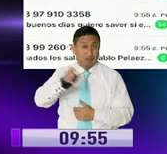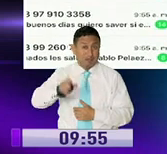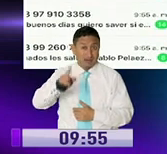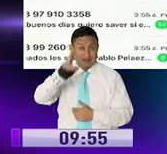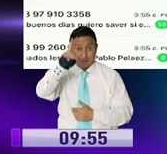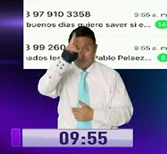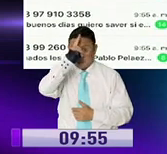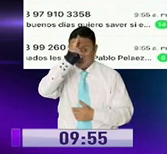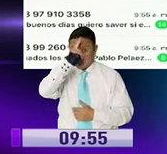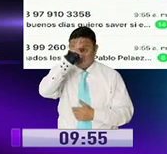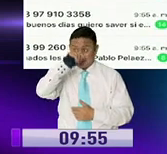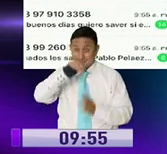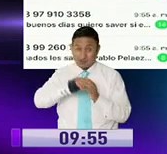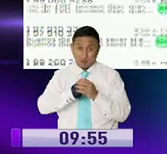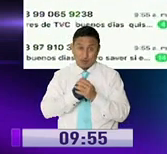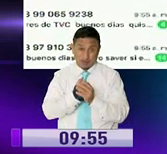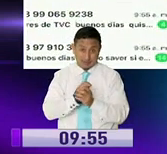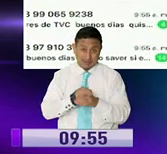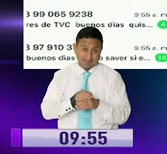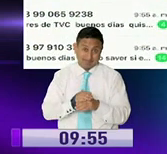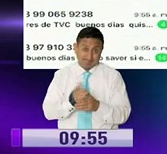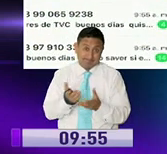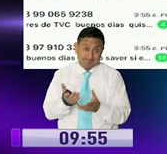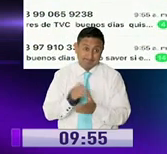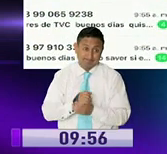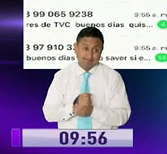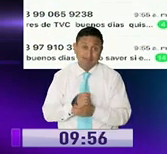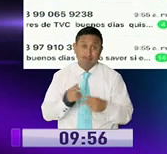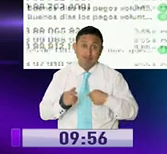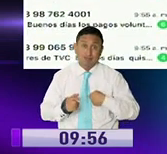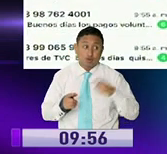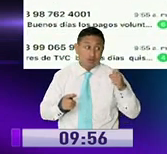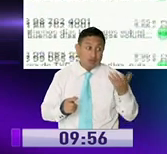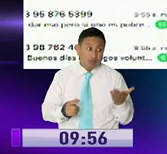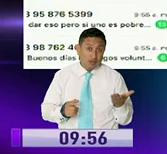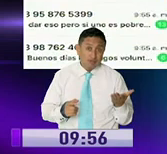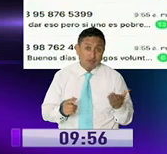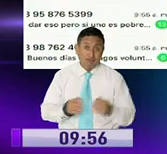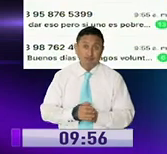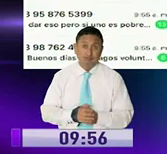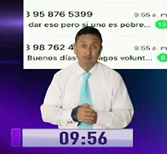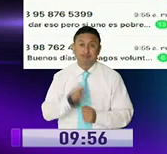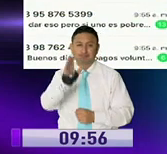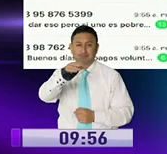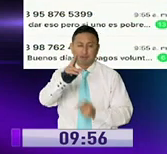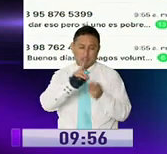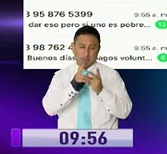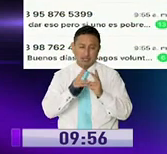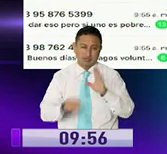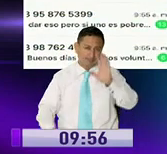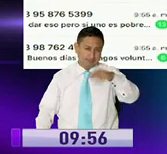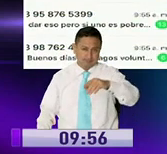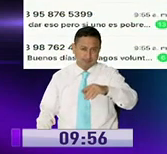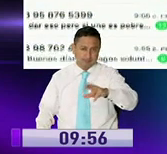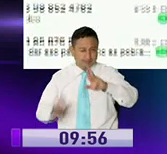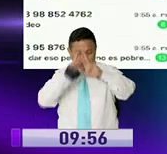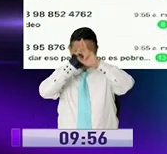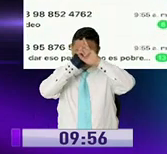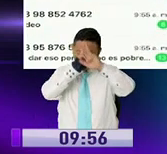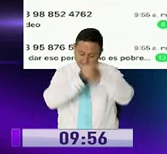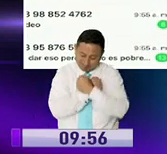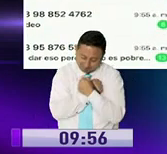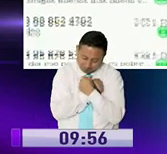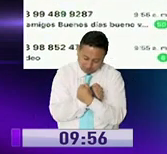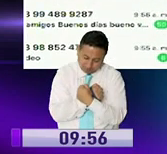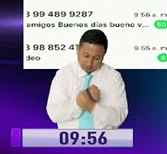lastimosamente, hay gente que se aprovecha de esta situación. Y le sale válido el bono. ¿Y sabe qué, vecino querido? Con todo mi respeto y cariño para